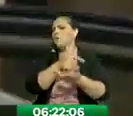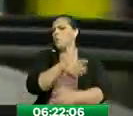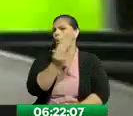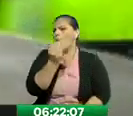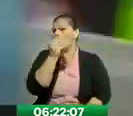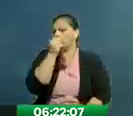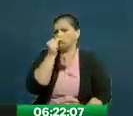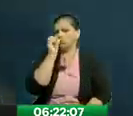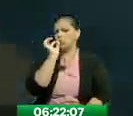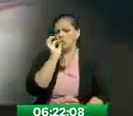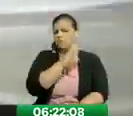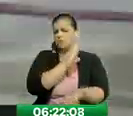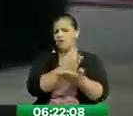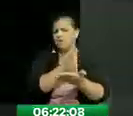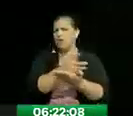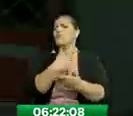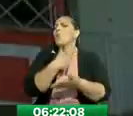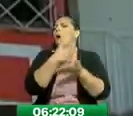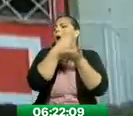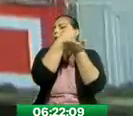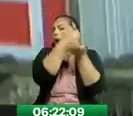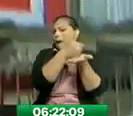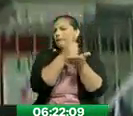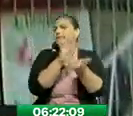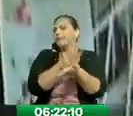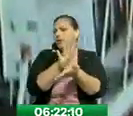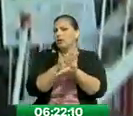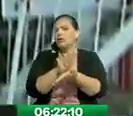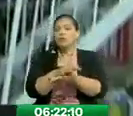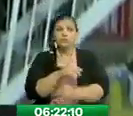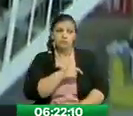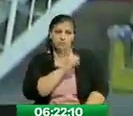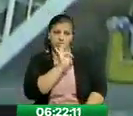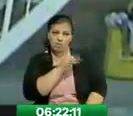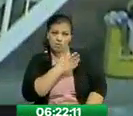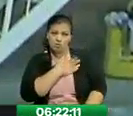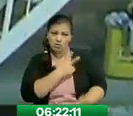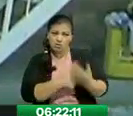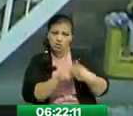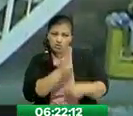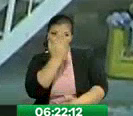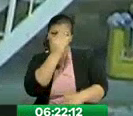Lo único que terminaron quitándole fue su vida. Y lo encerré pues, sin saber que